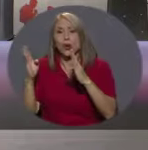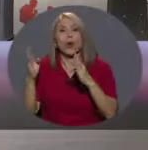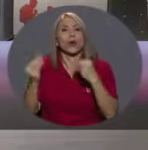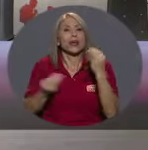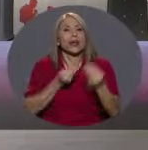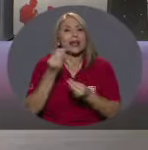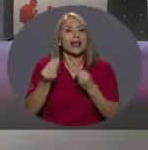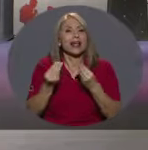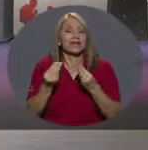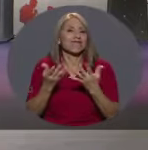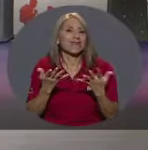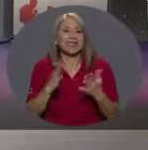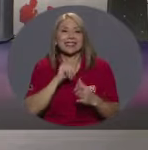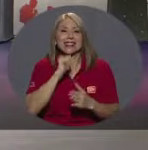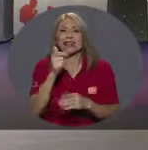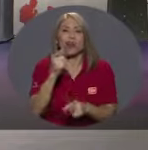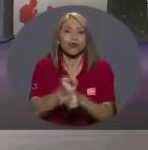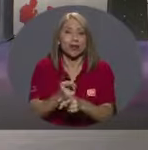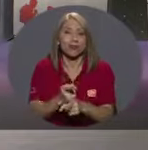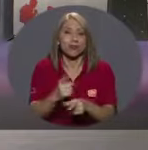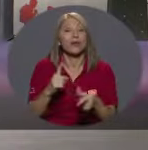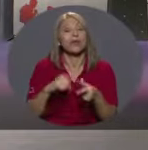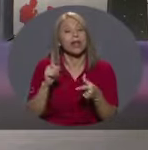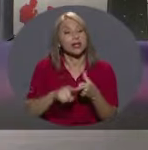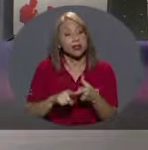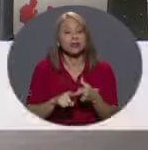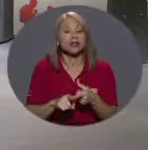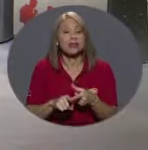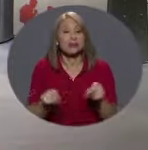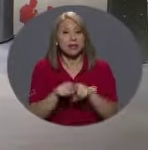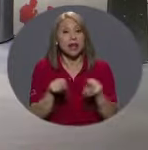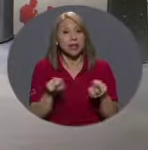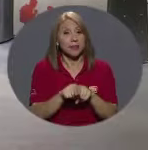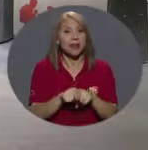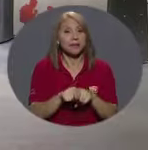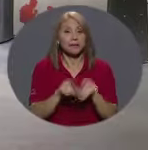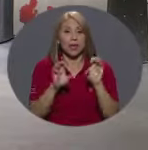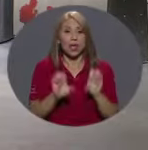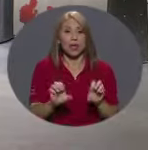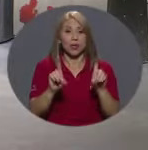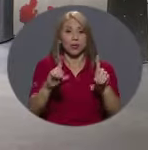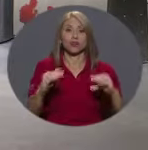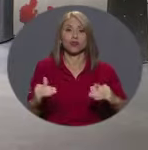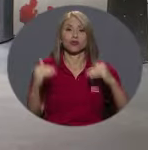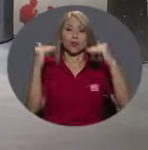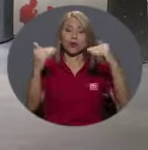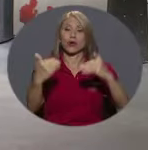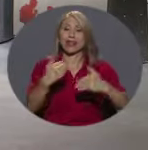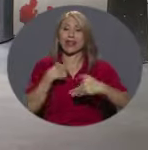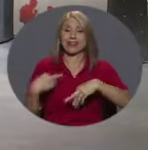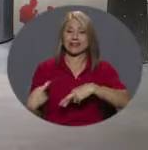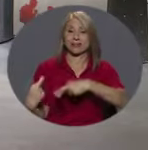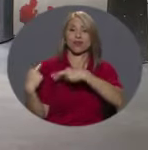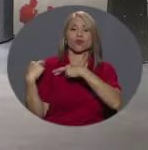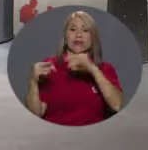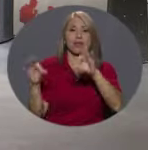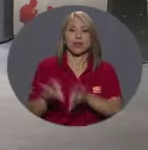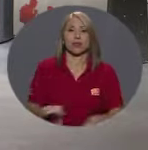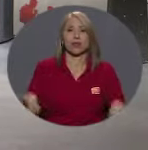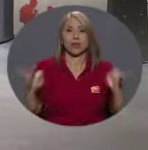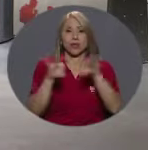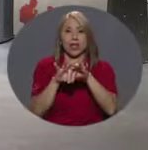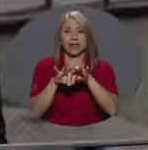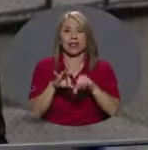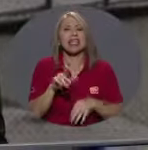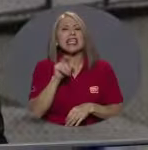abordaje que se le da a la persona es incorrecto. Entonces también la responsabilidad que tiene, en este caso la educación superior, es bastante importante.